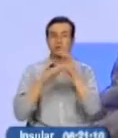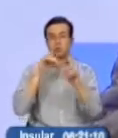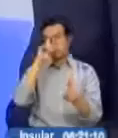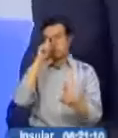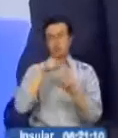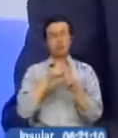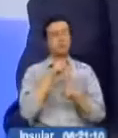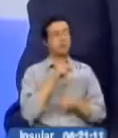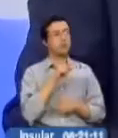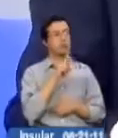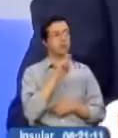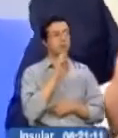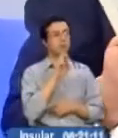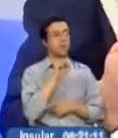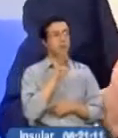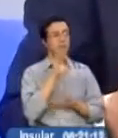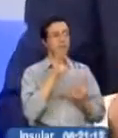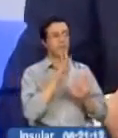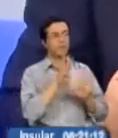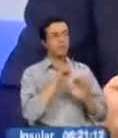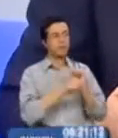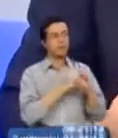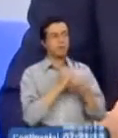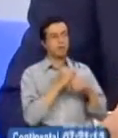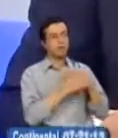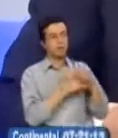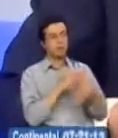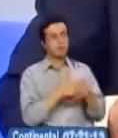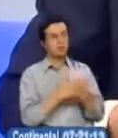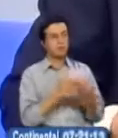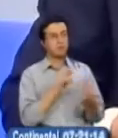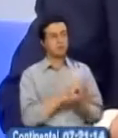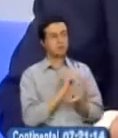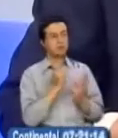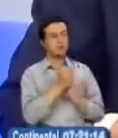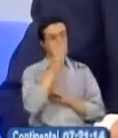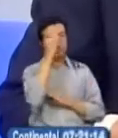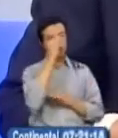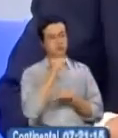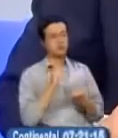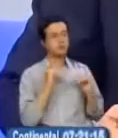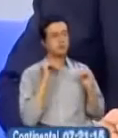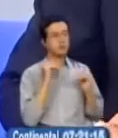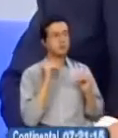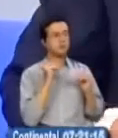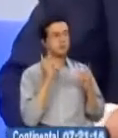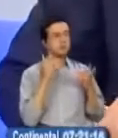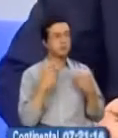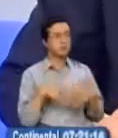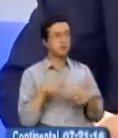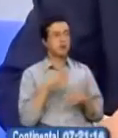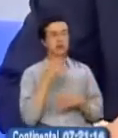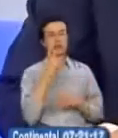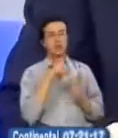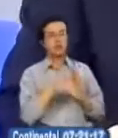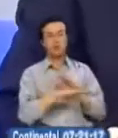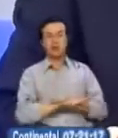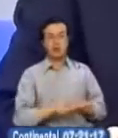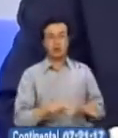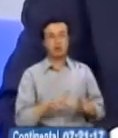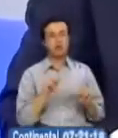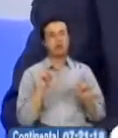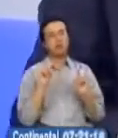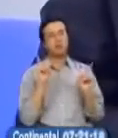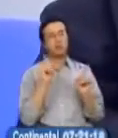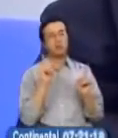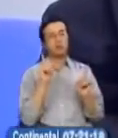René Ramírez, para evaluar 9 años de este proceso de reforma de educación superior, no bastan 15 minutos,